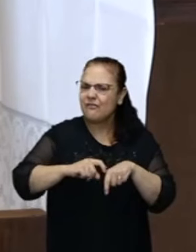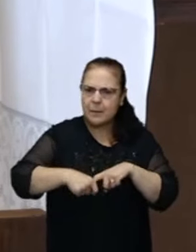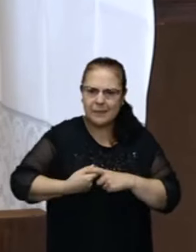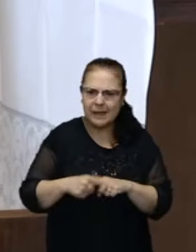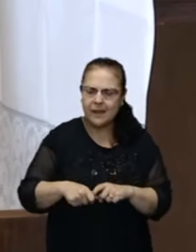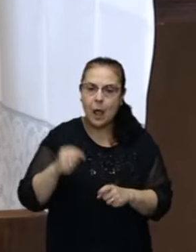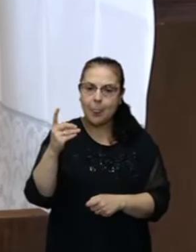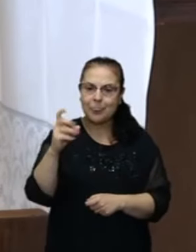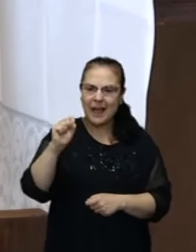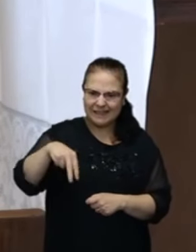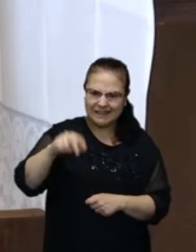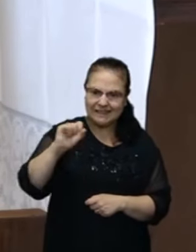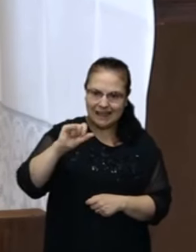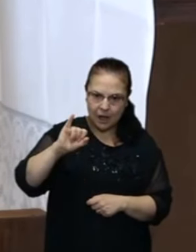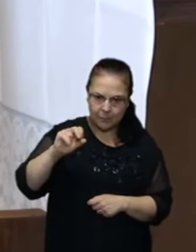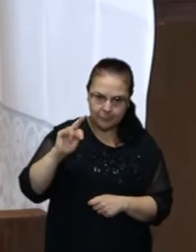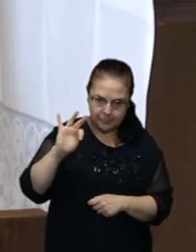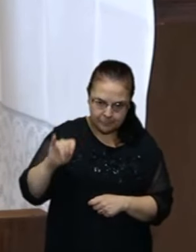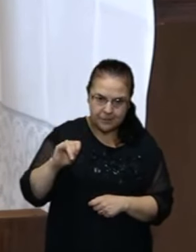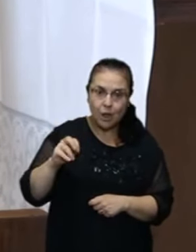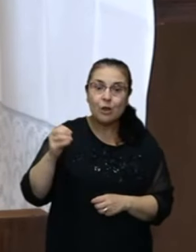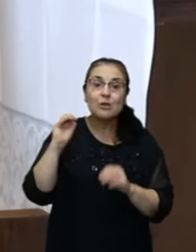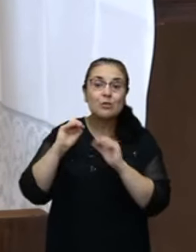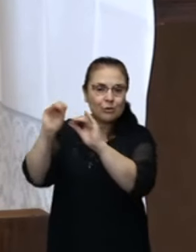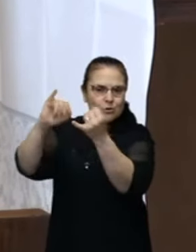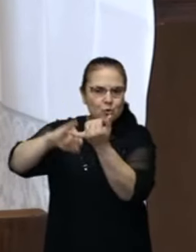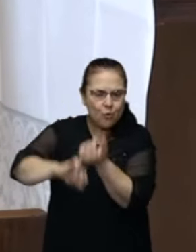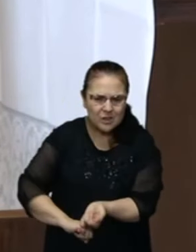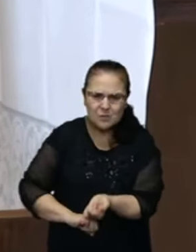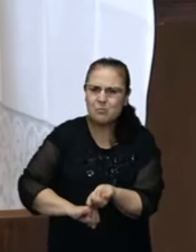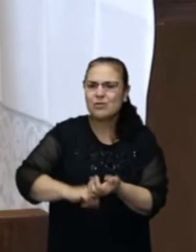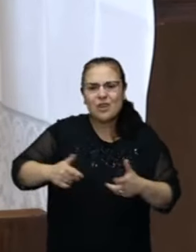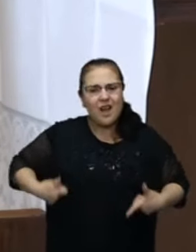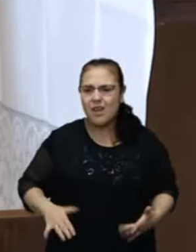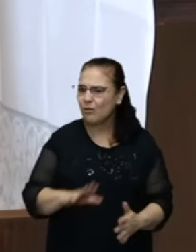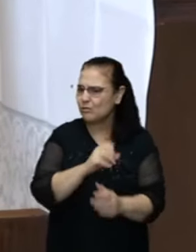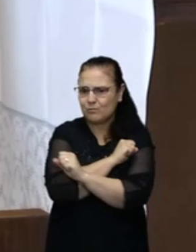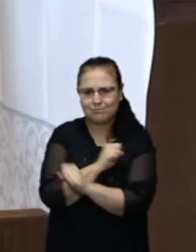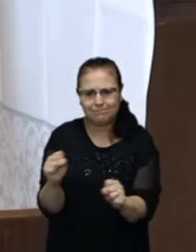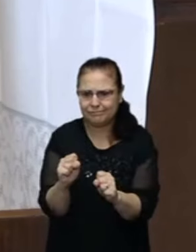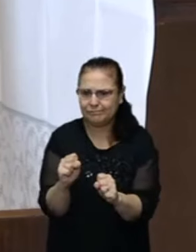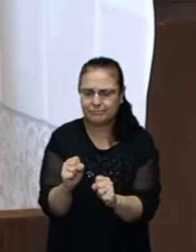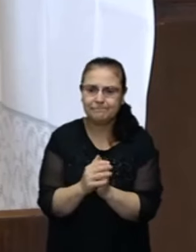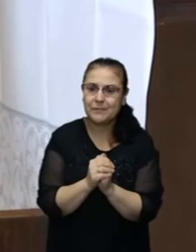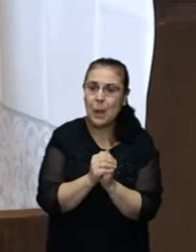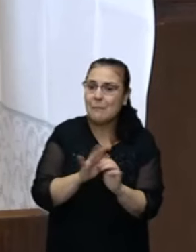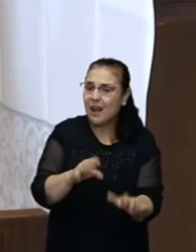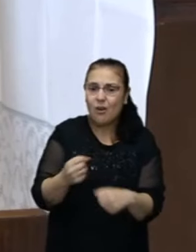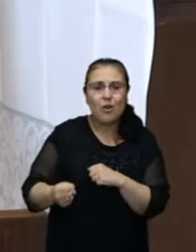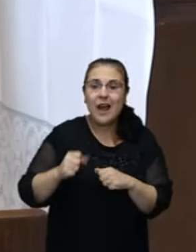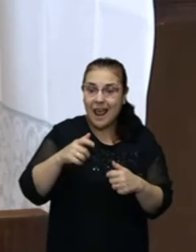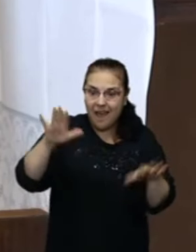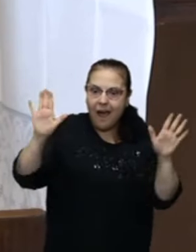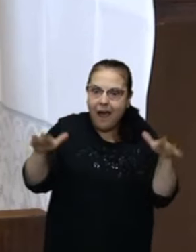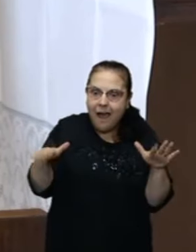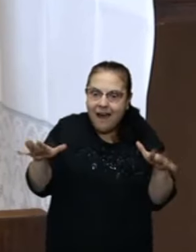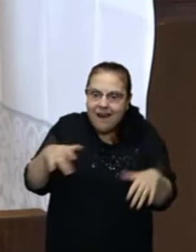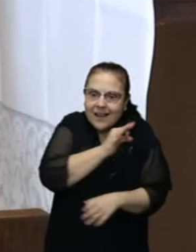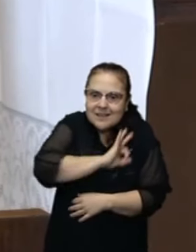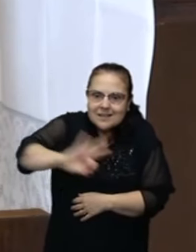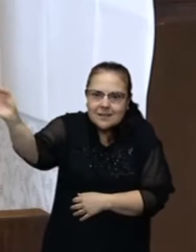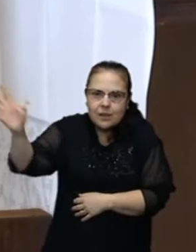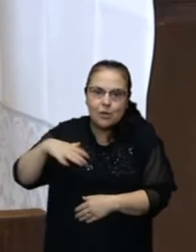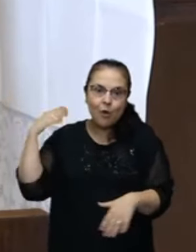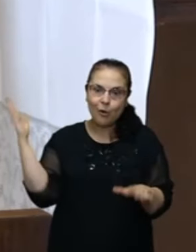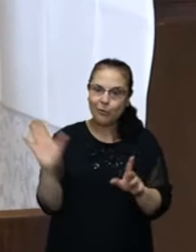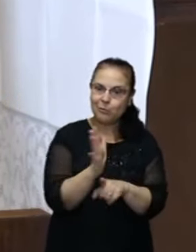llamado Manoj. Su esposa era estéril y no tenía hijos. El ángel del Señor se apareció a la mujer